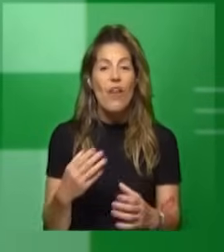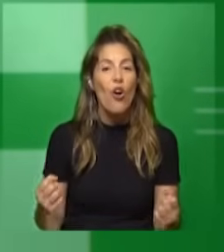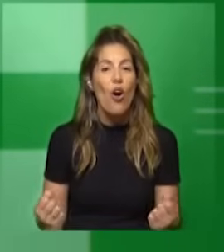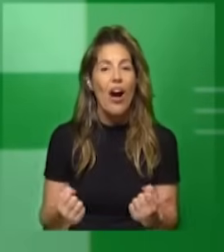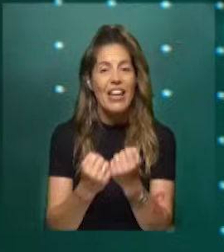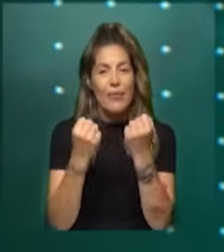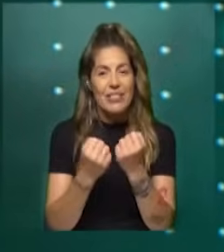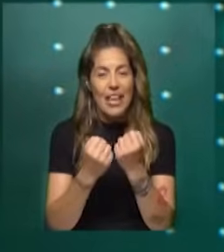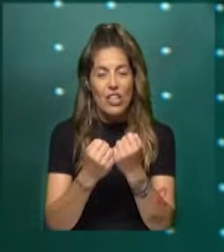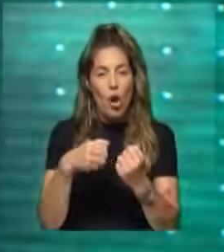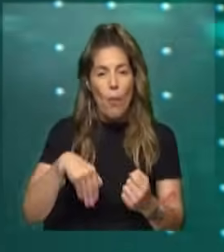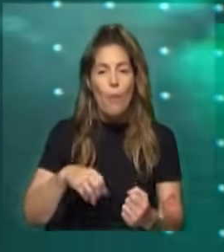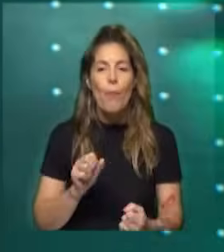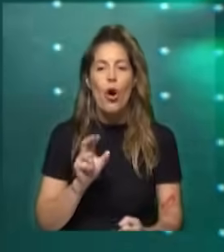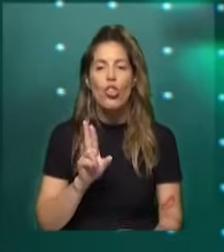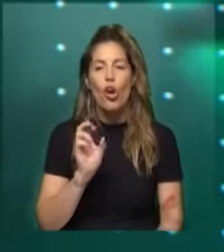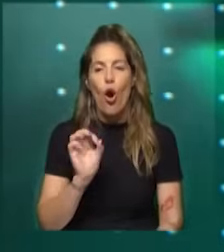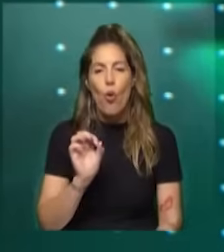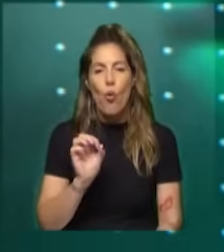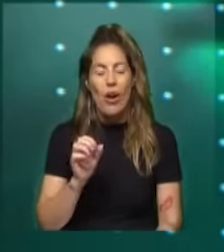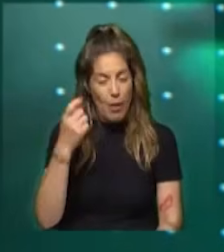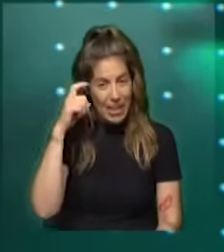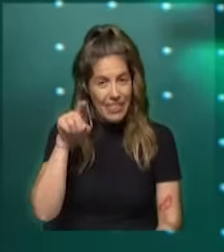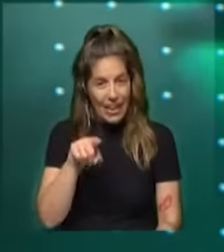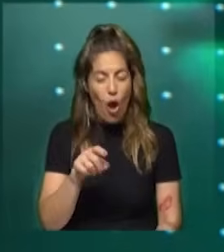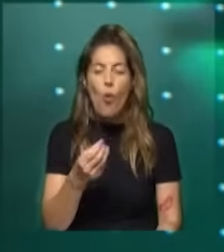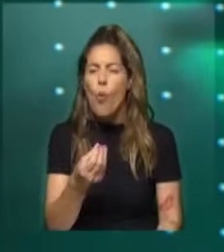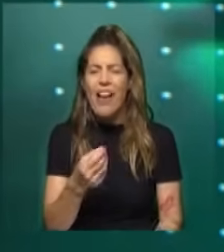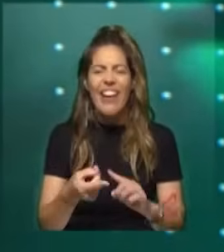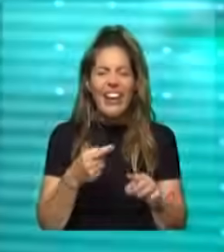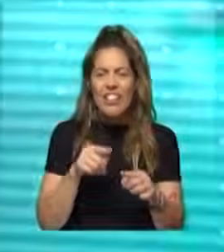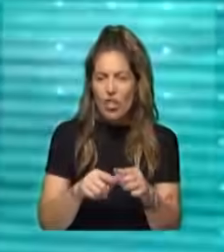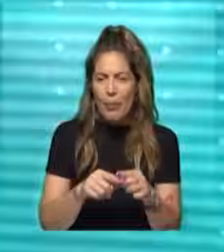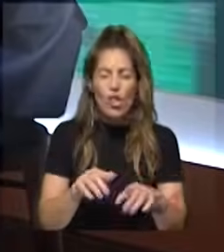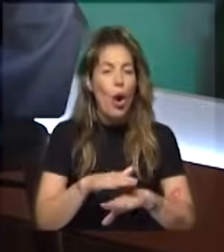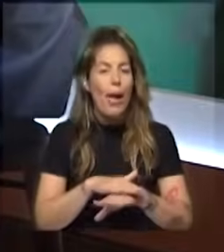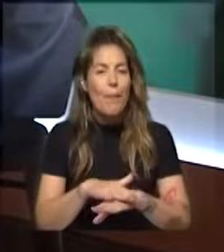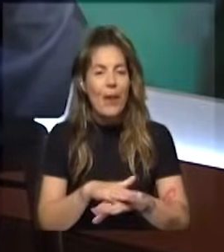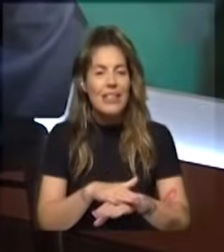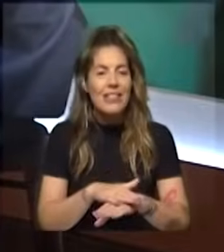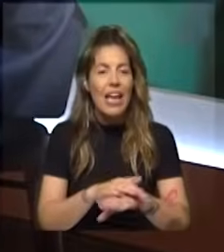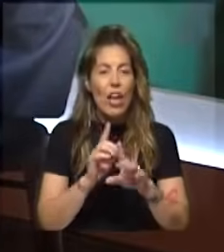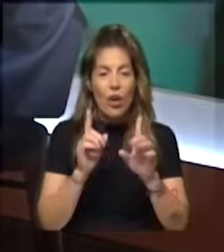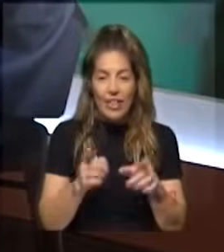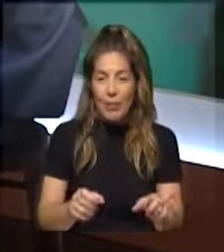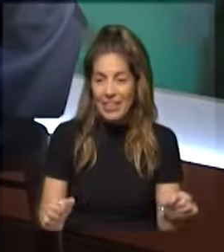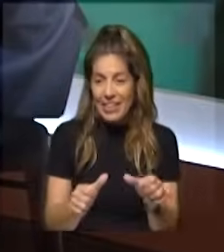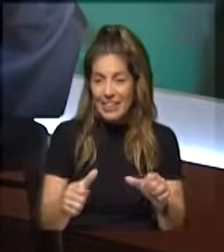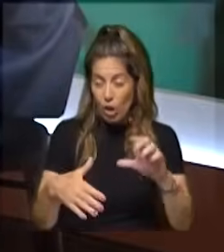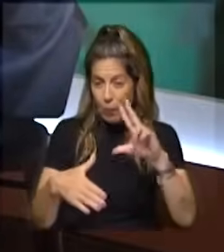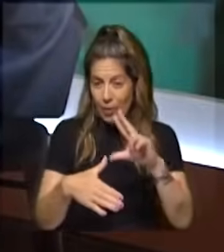doctrina Monroe. Es decir, ¿cuál va a ser, crees tú, el relacionamiento, sobre todo en base a lo que está pasando en América Latina y